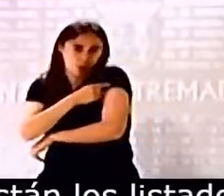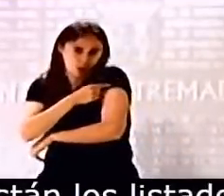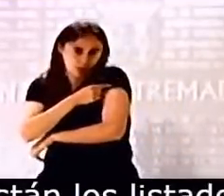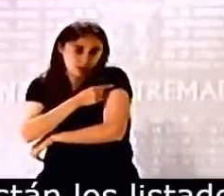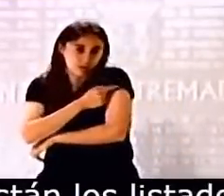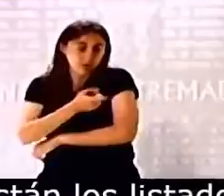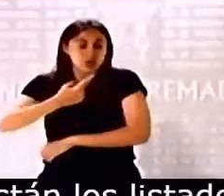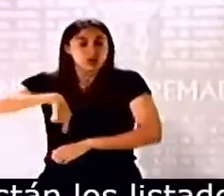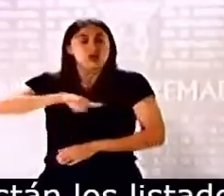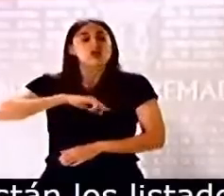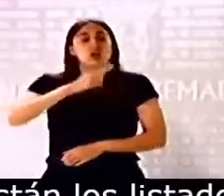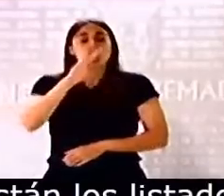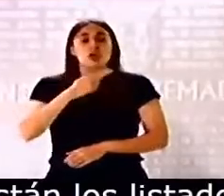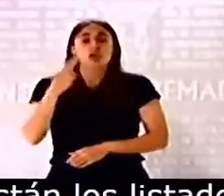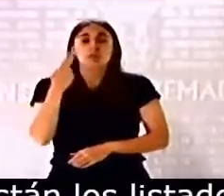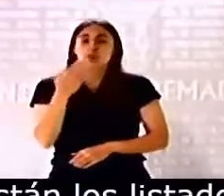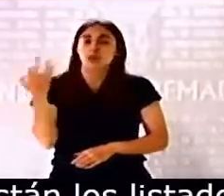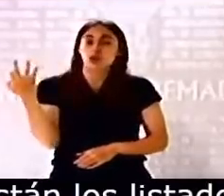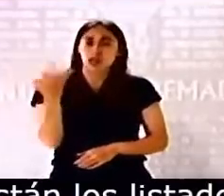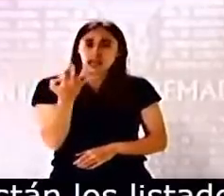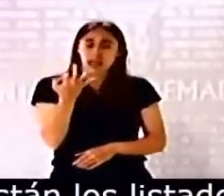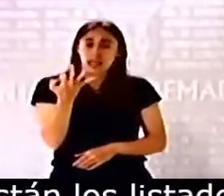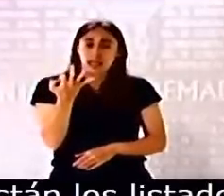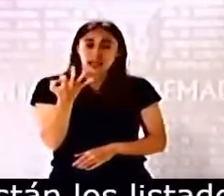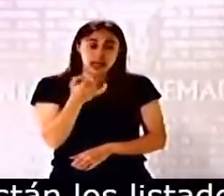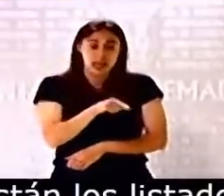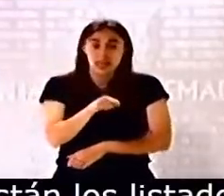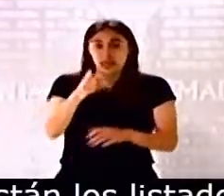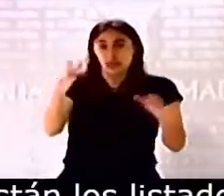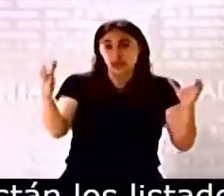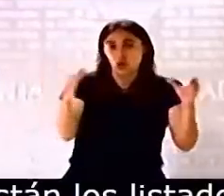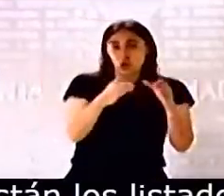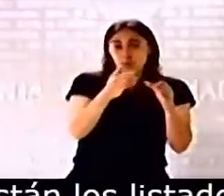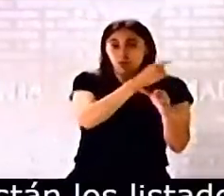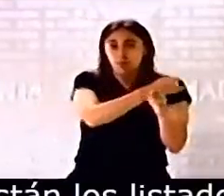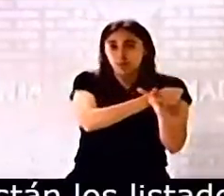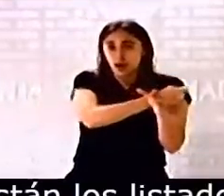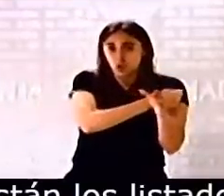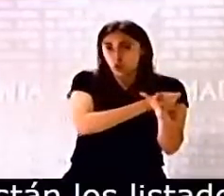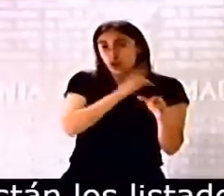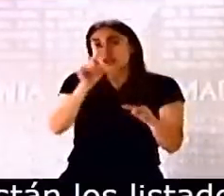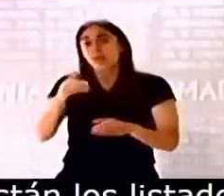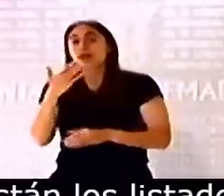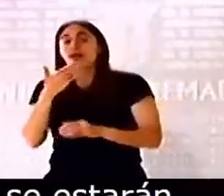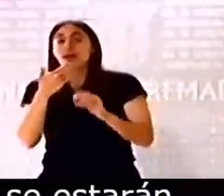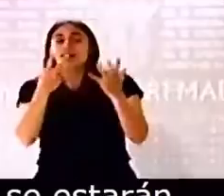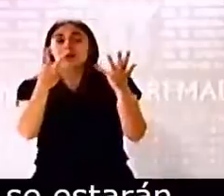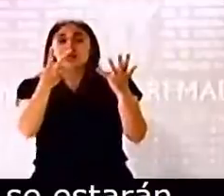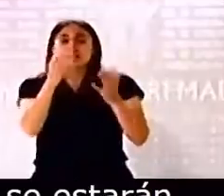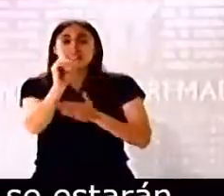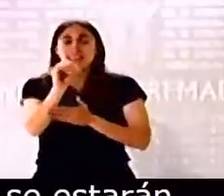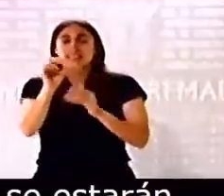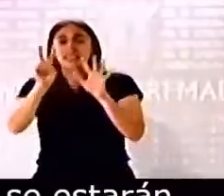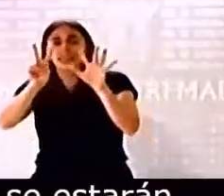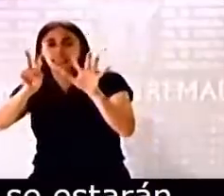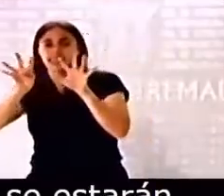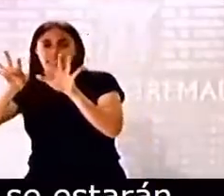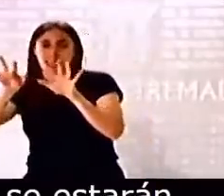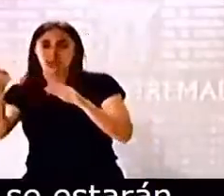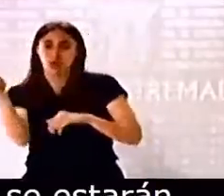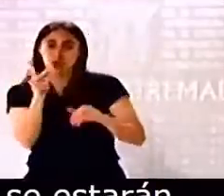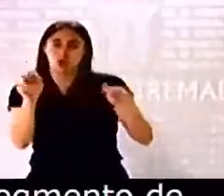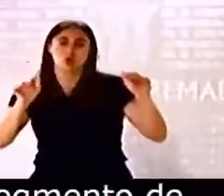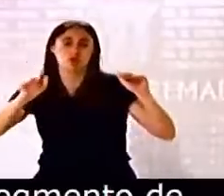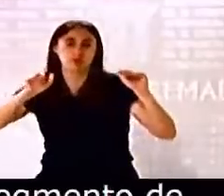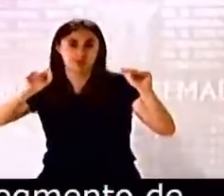Nuestro compromiso era vacunarlos al mismo tiempo que vacunábamos al segmento de población de 70 a 79 años y eso es lo que hemos hecho,